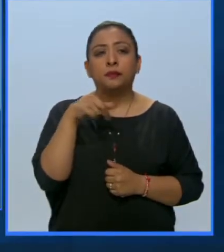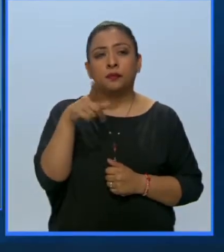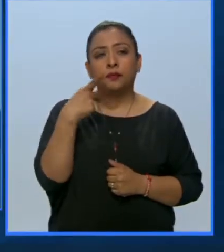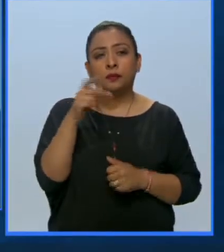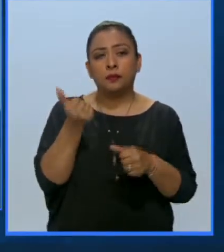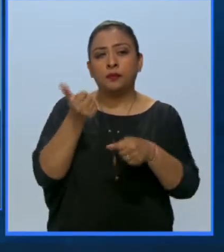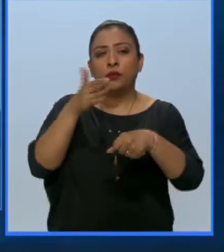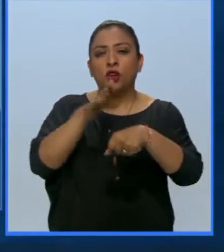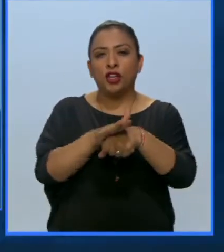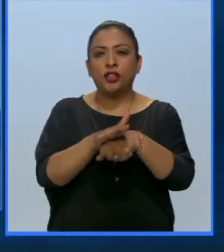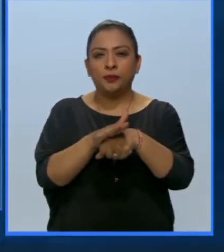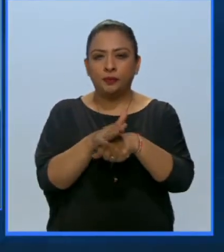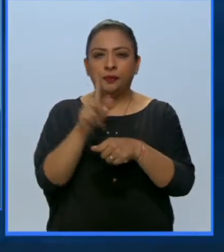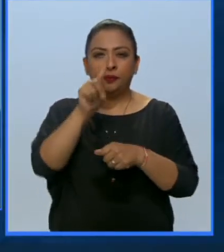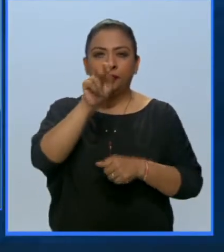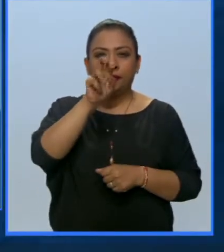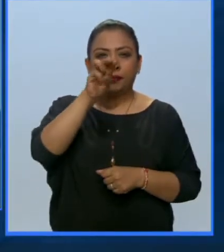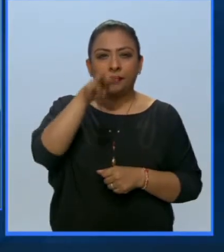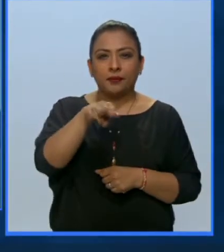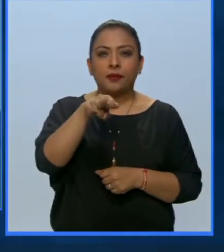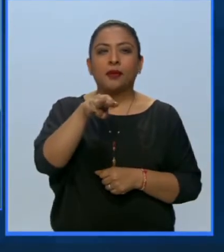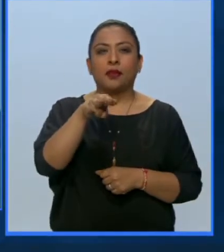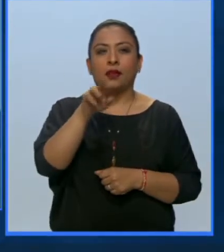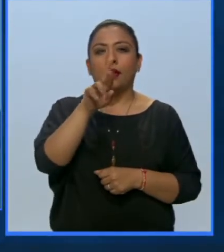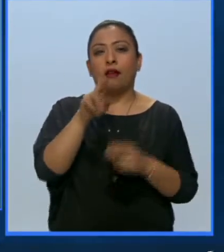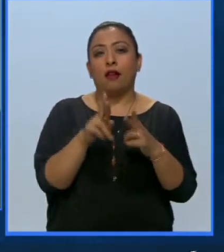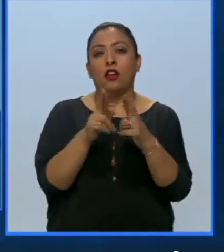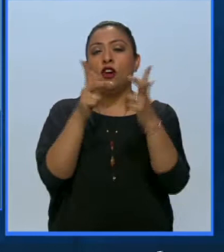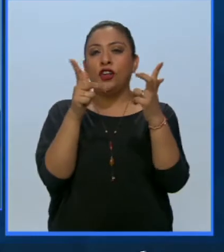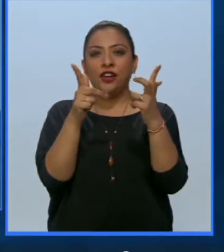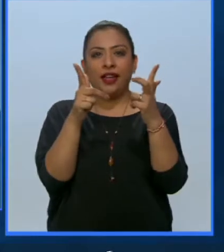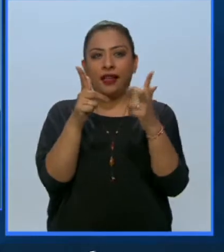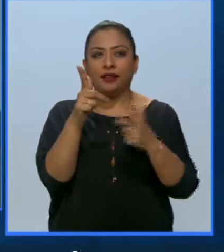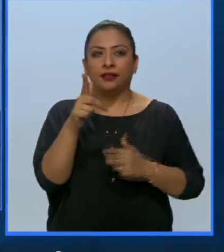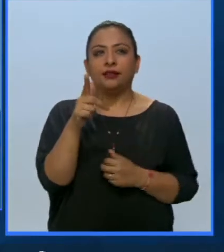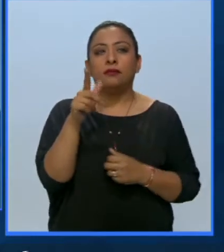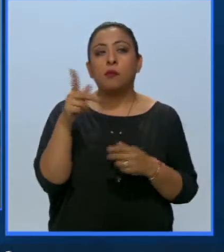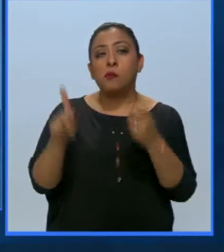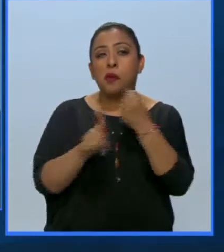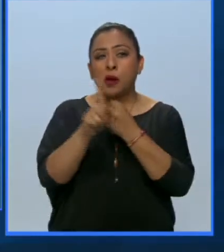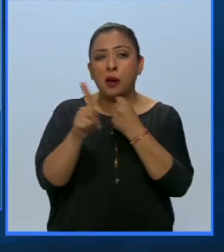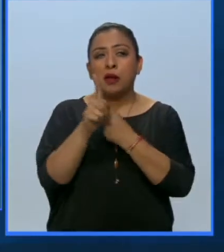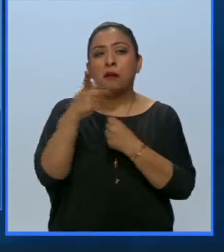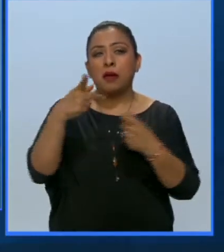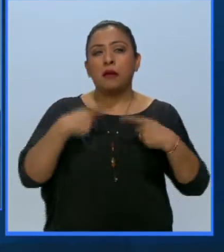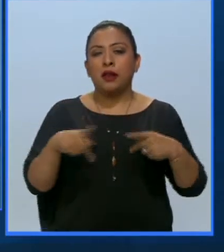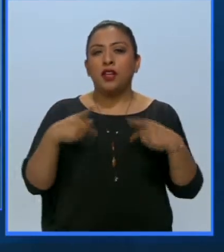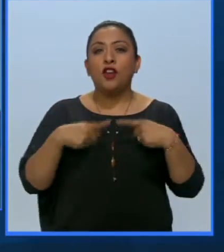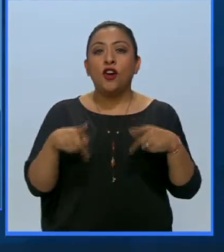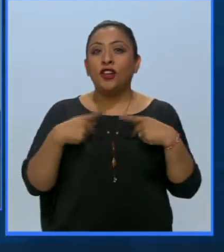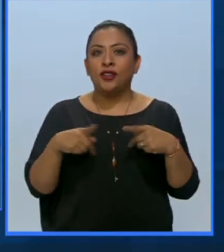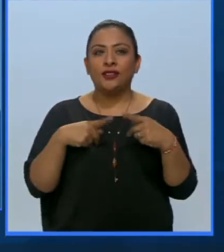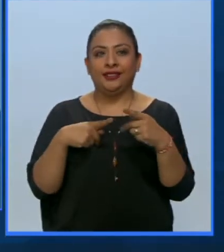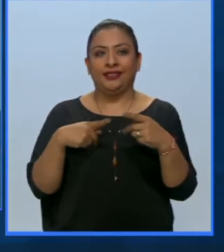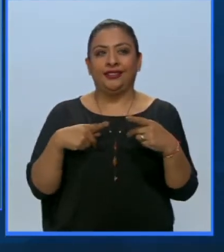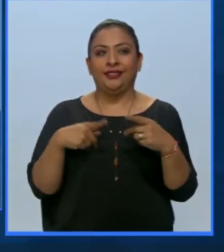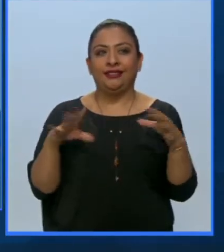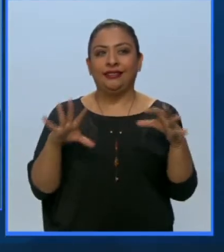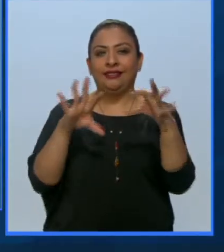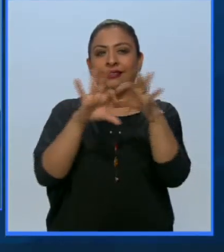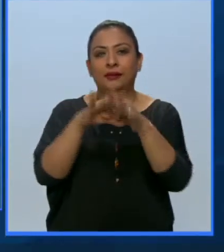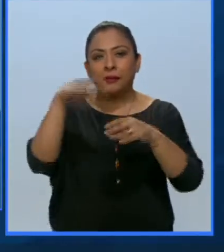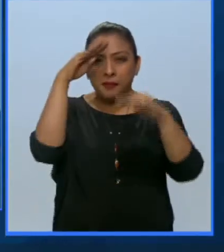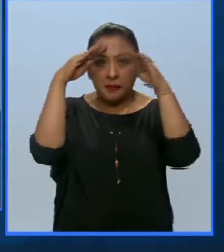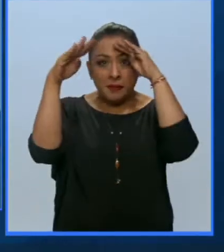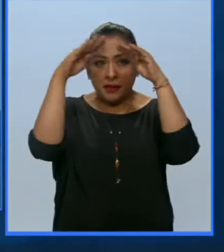Trump, even the Trump administration would balk. You know, there are probably lots of people that Trump doesn't care about, but you would think that